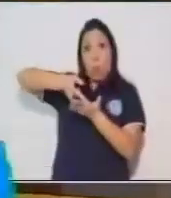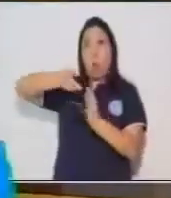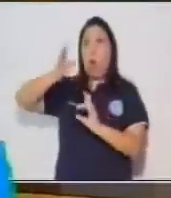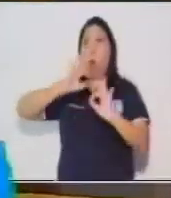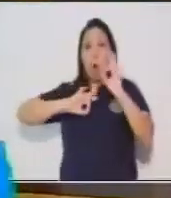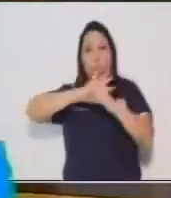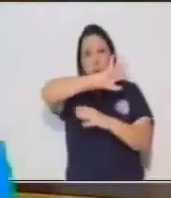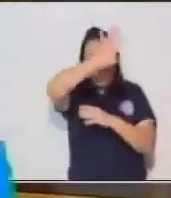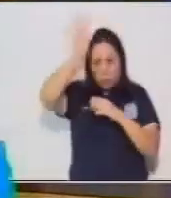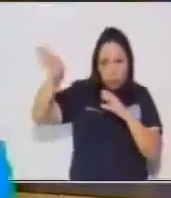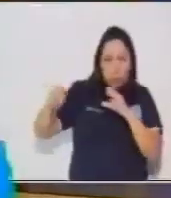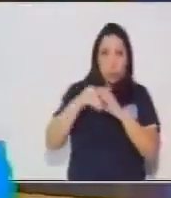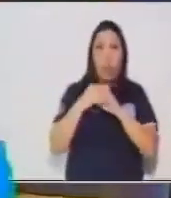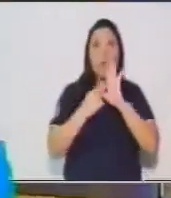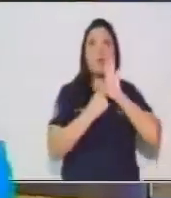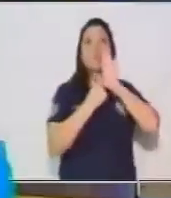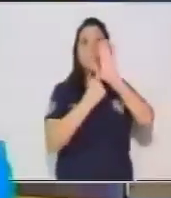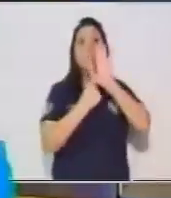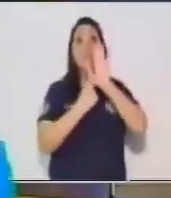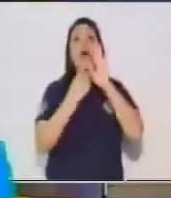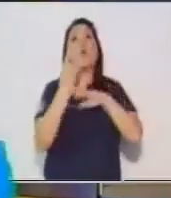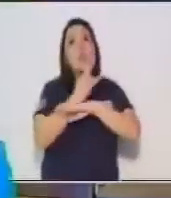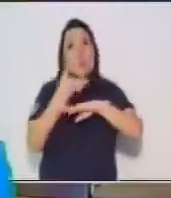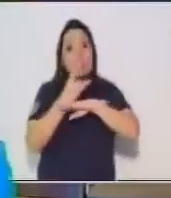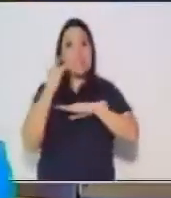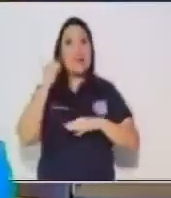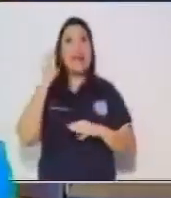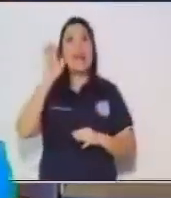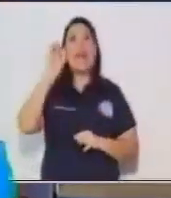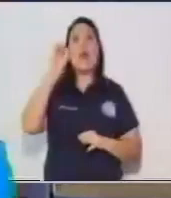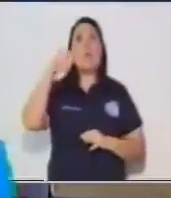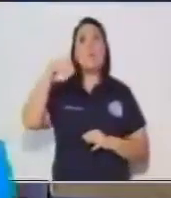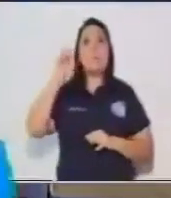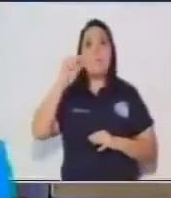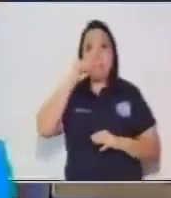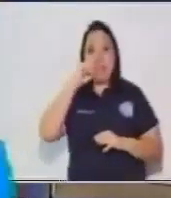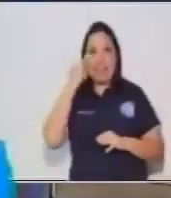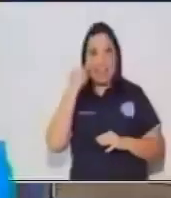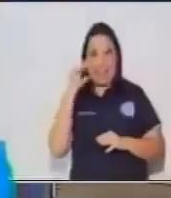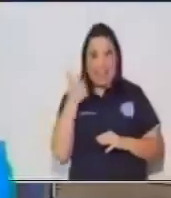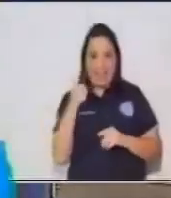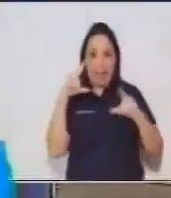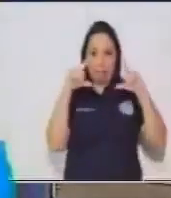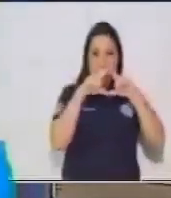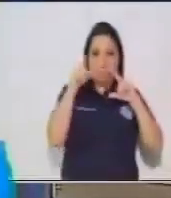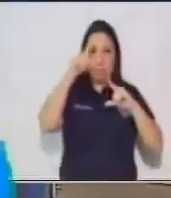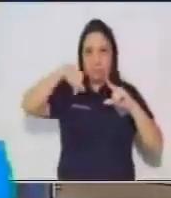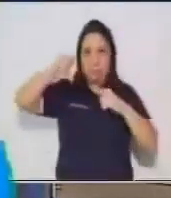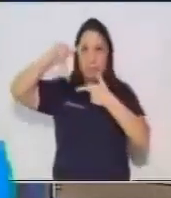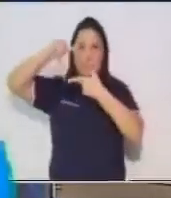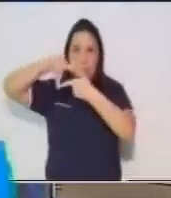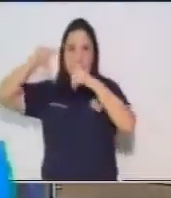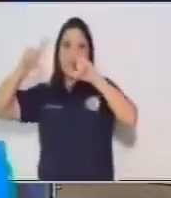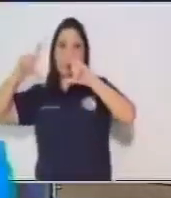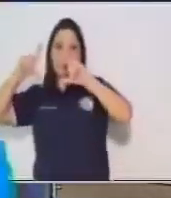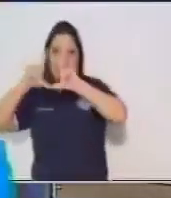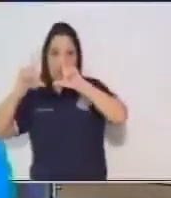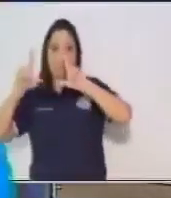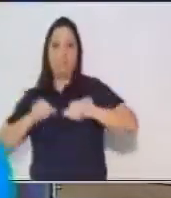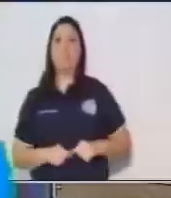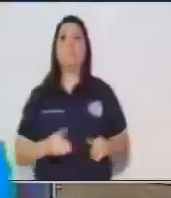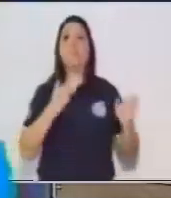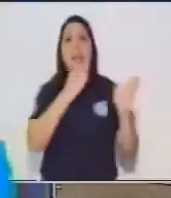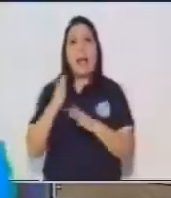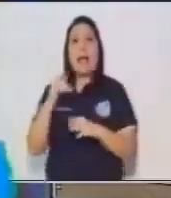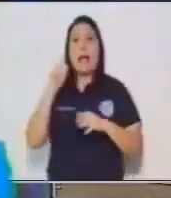Todos estos son instrumentos de geometría. Vamos a iniciar estos segmentos estudiando lo que